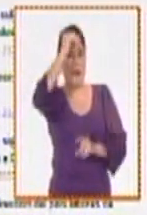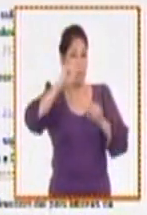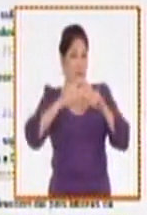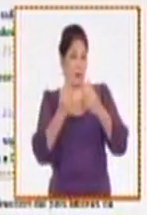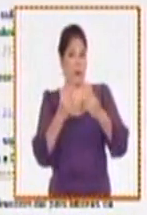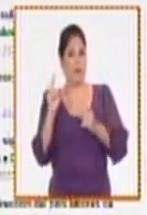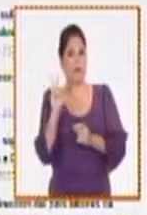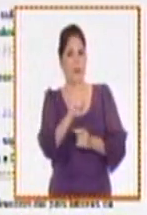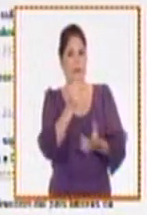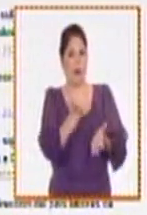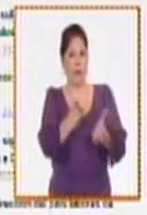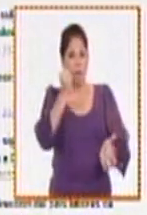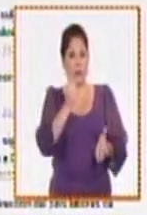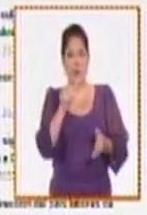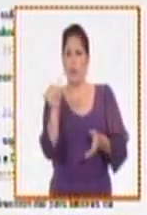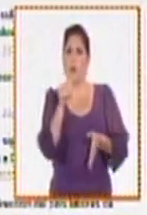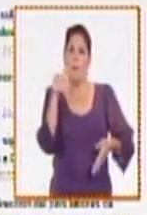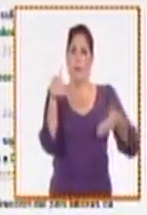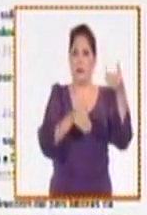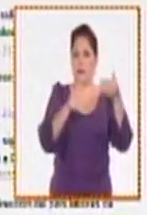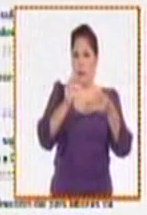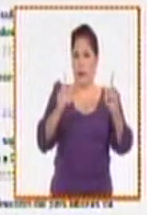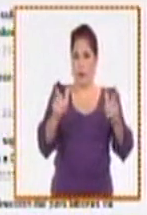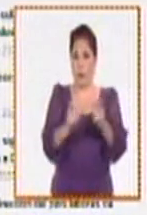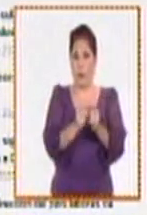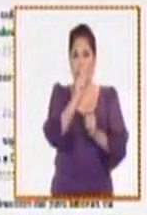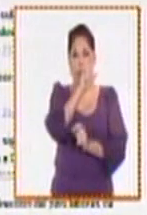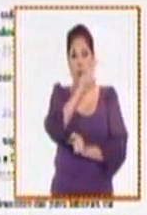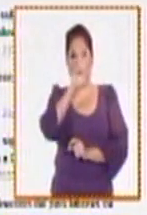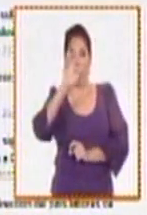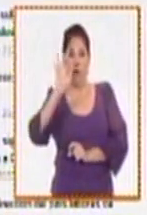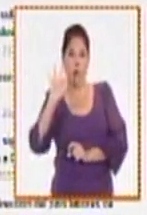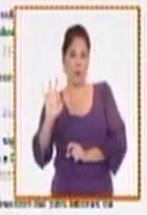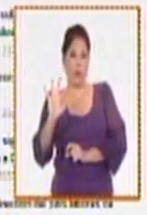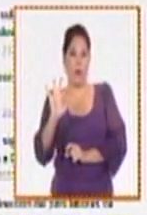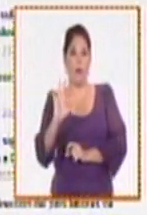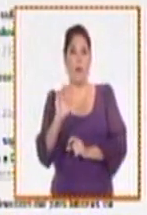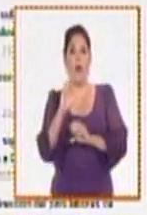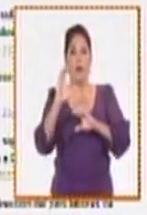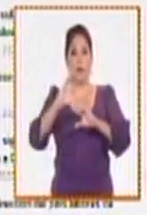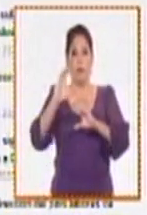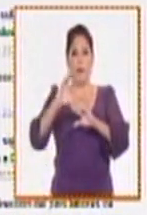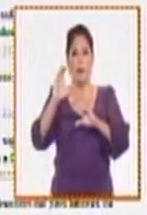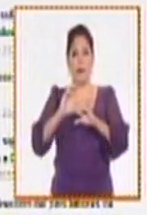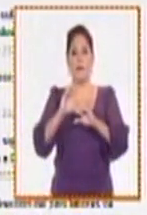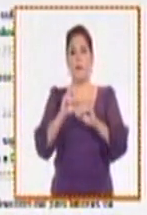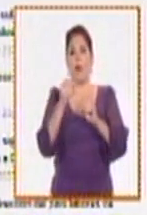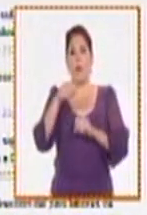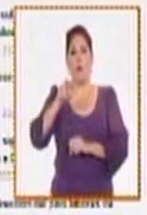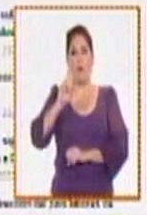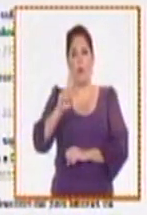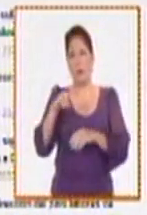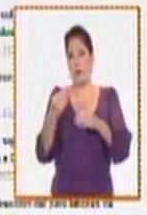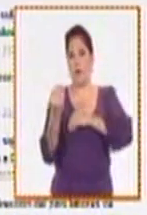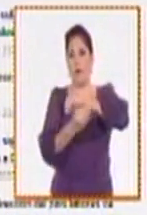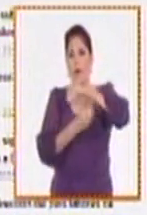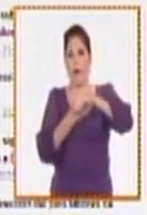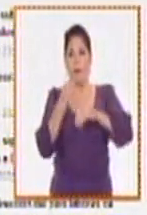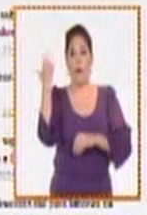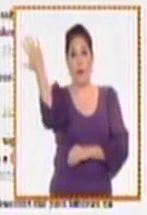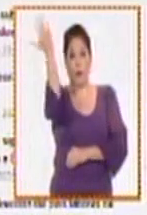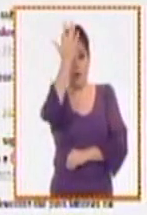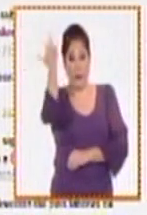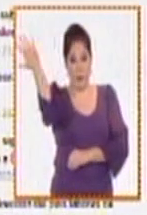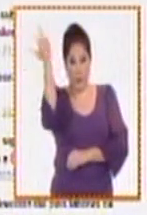visita oficial y asistir también a la 28ª conferencia de las partes de la Convención Marco de Naciones Unidas sobre Cambio Climático,